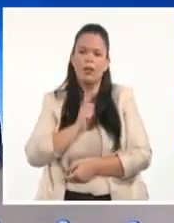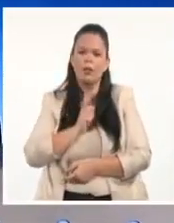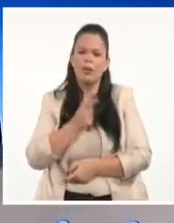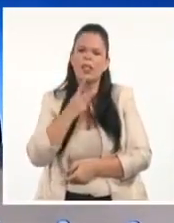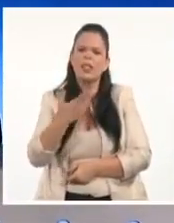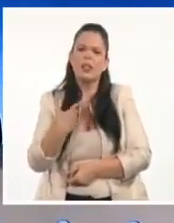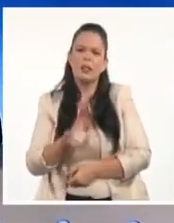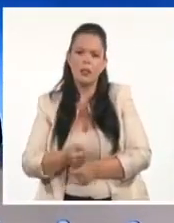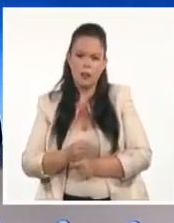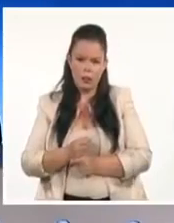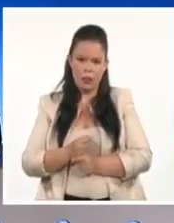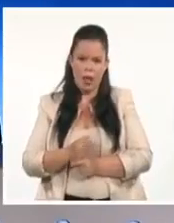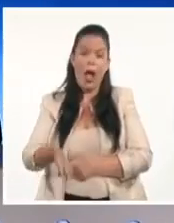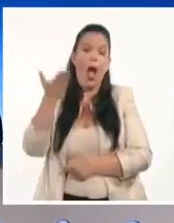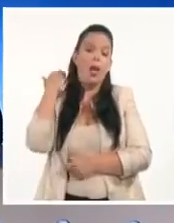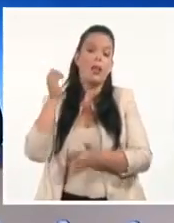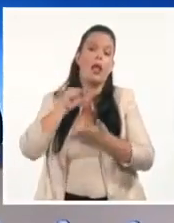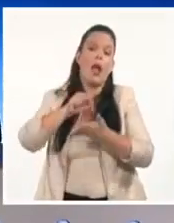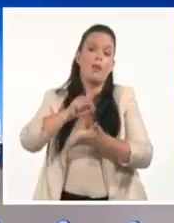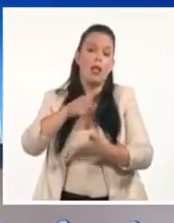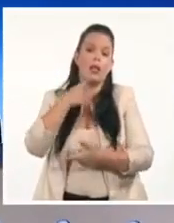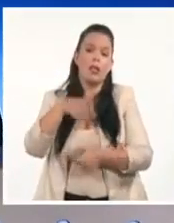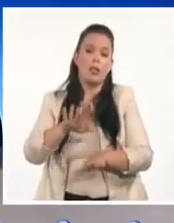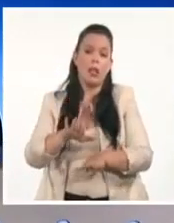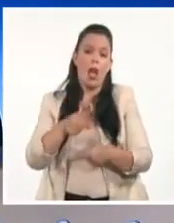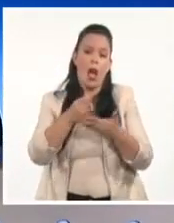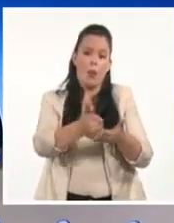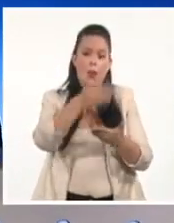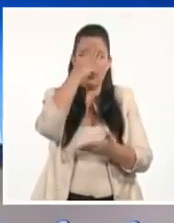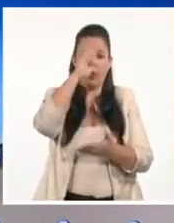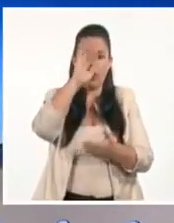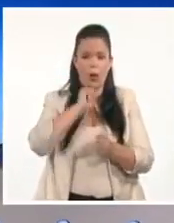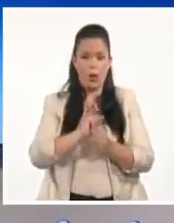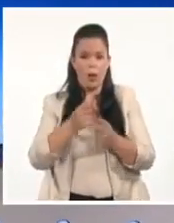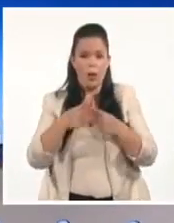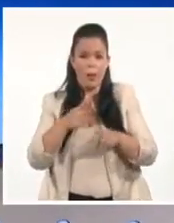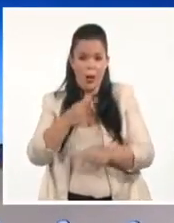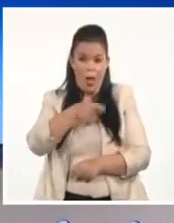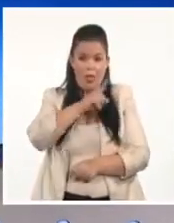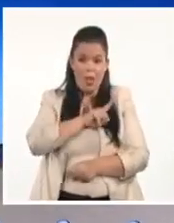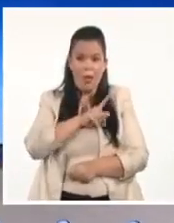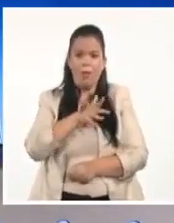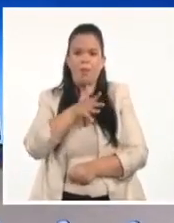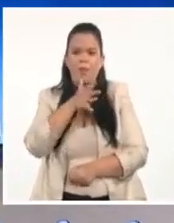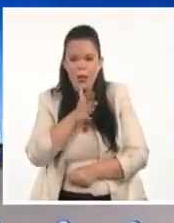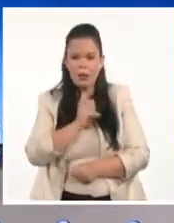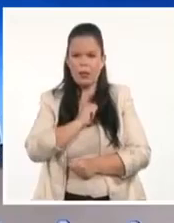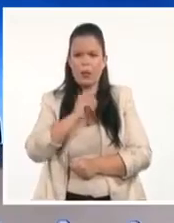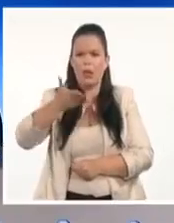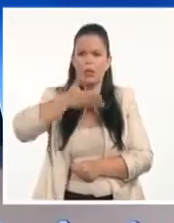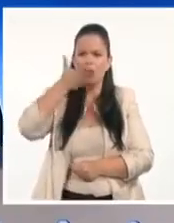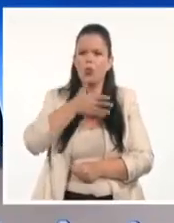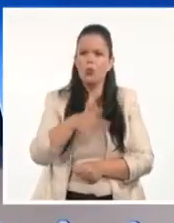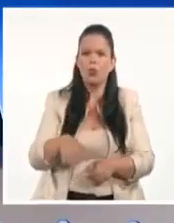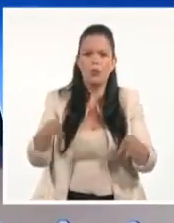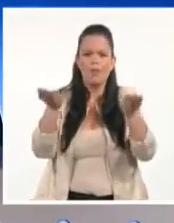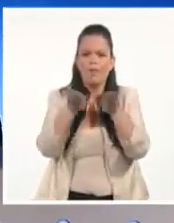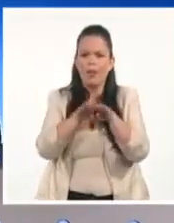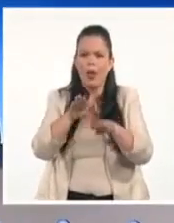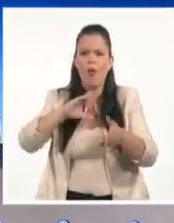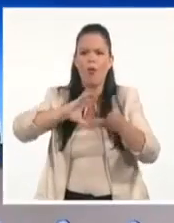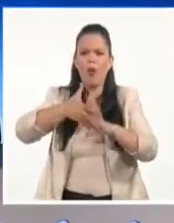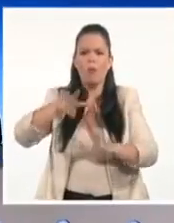un giro de timón respecto a nuestro país, por momentos me pareció otro seguidor más de Donald Trump, porque la línea discursiva